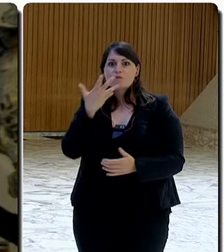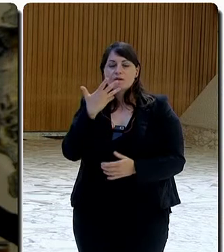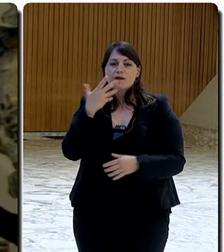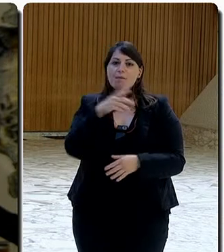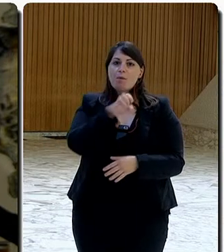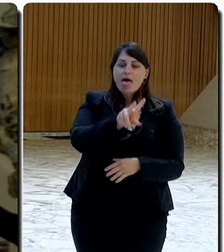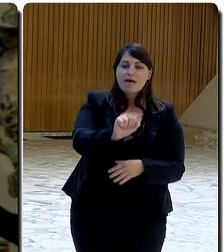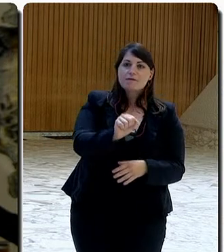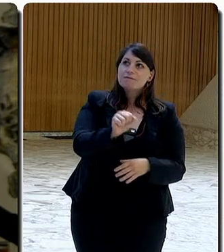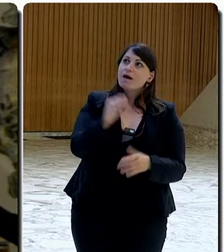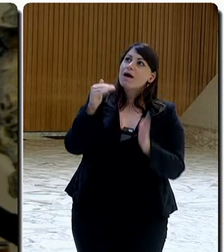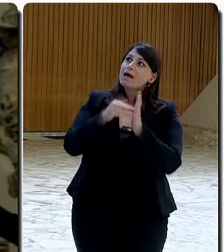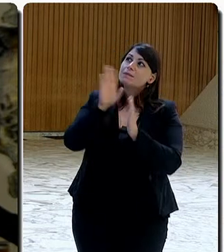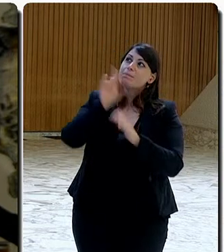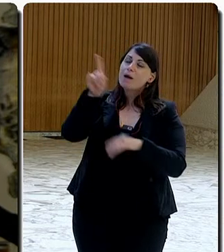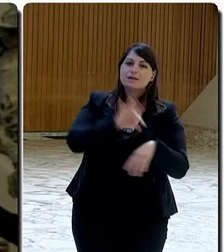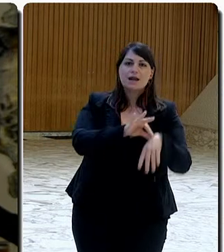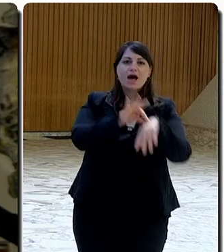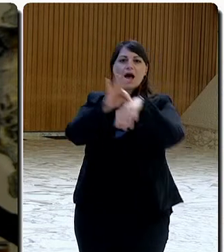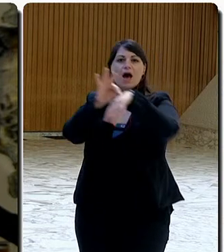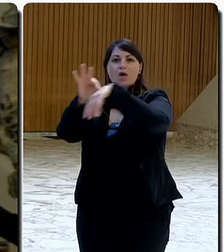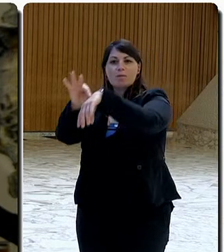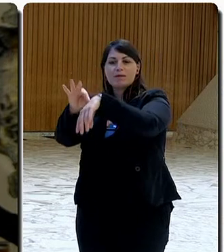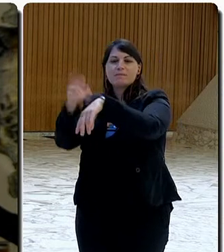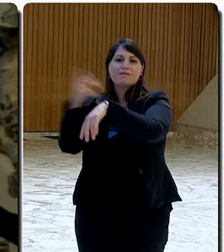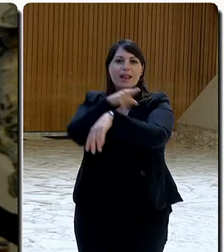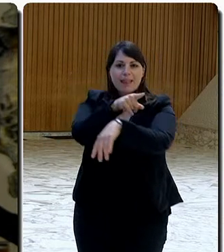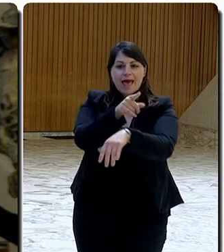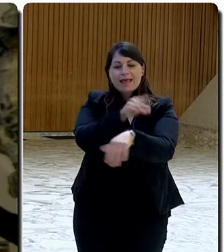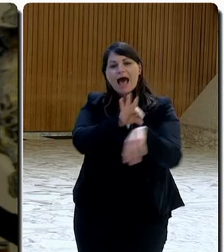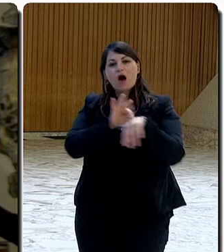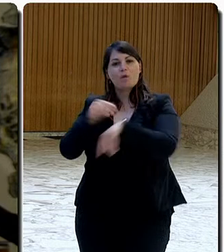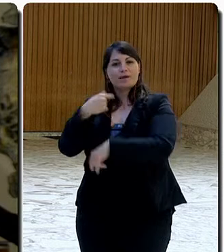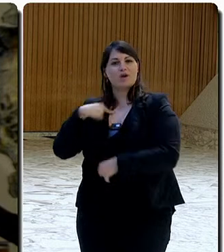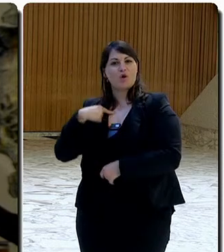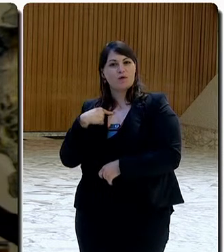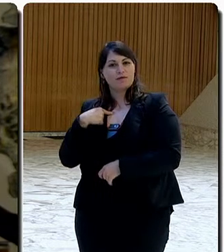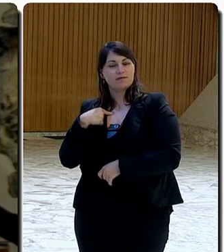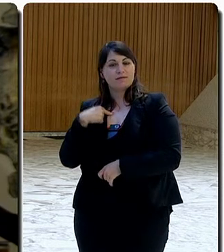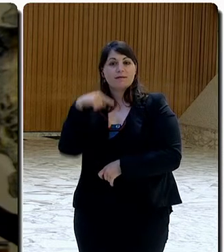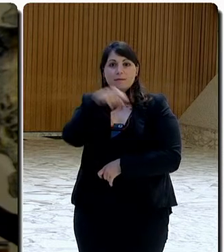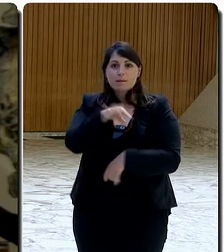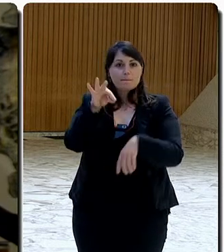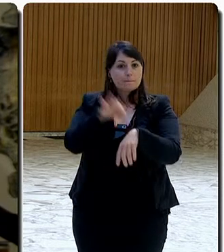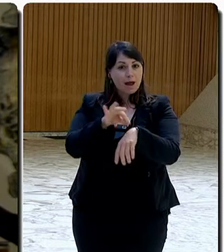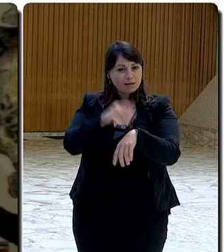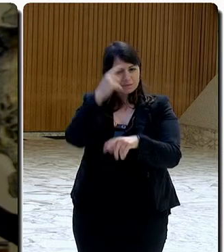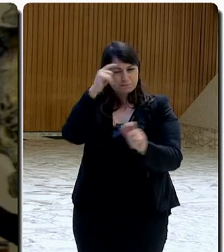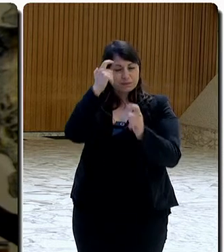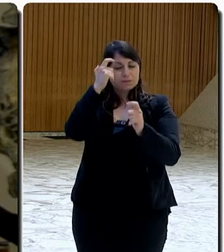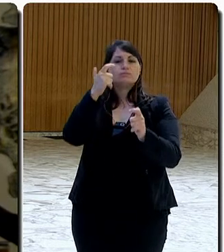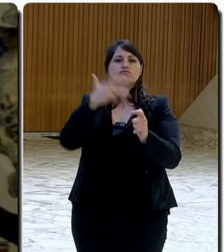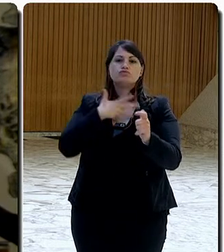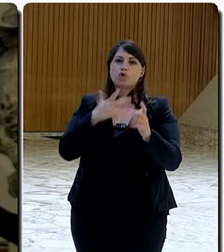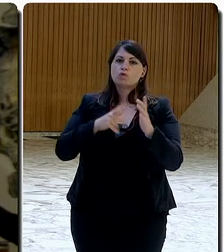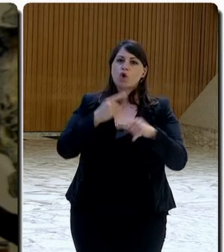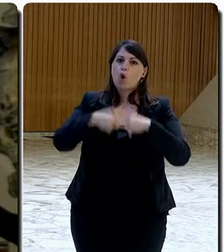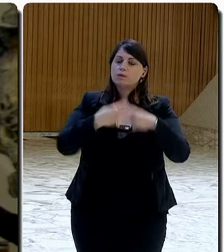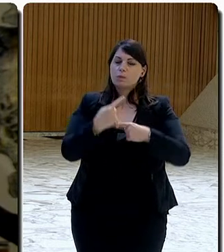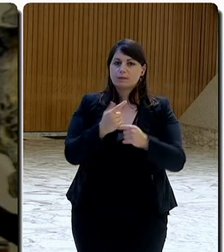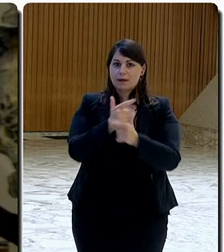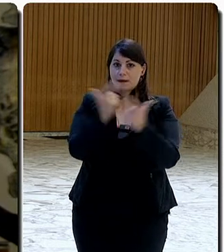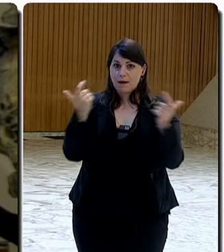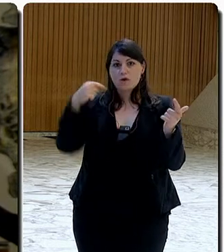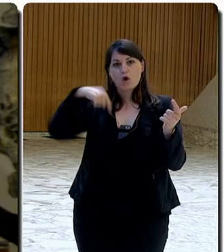nosotros. La enfermedad le ha dejado graves secuelas y ahora vive con nosotros. Eva